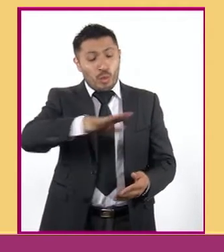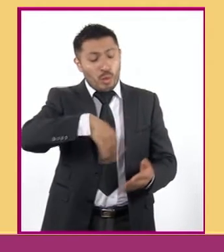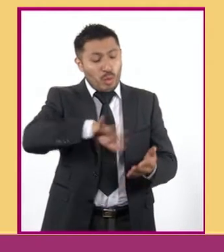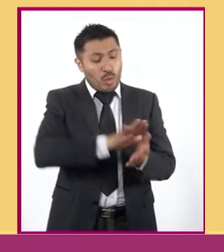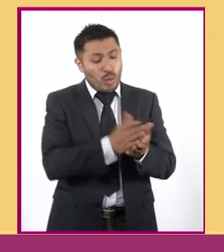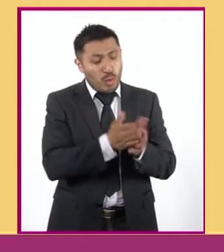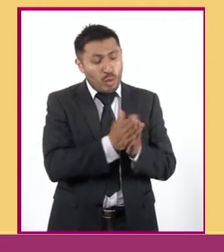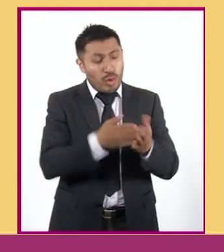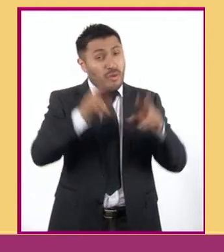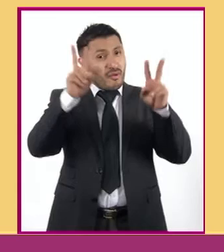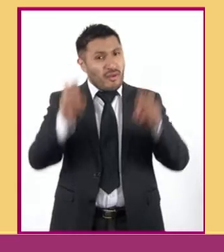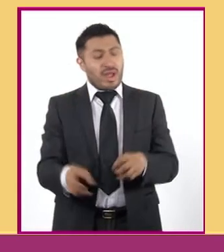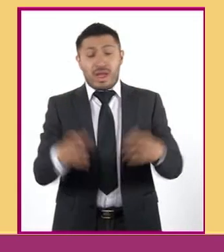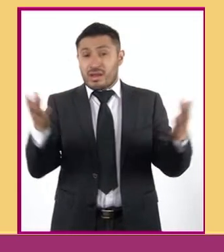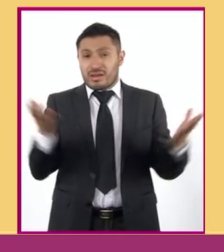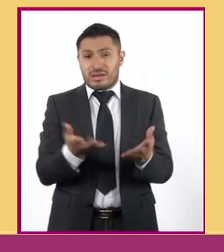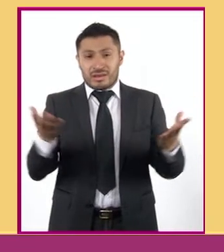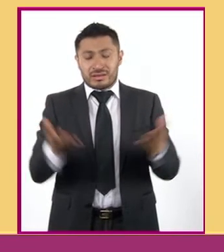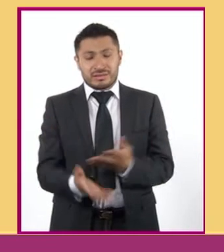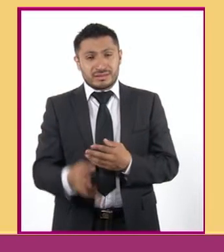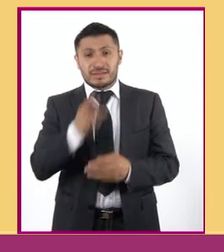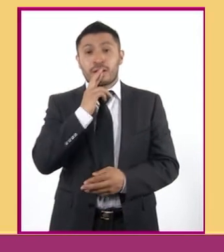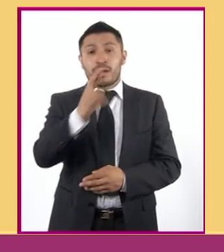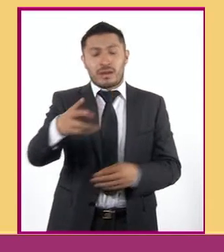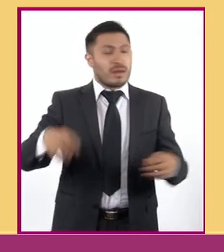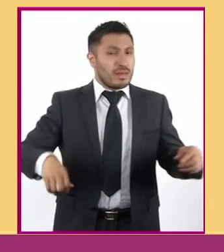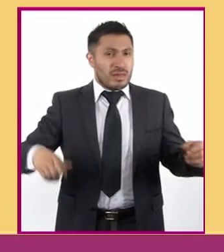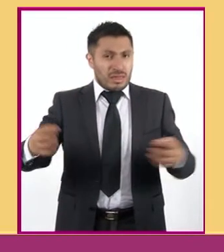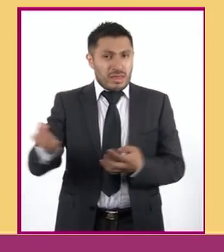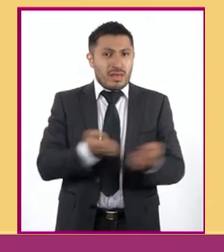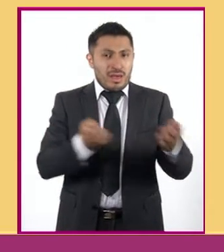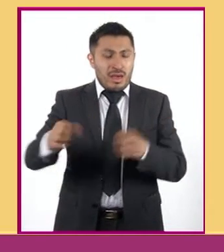libro y realizar los ejercicios que tengan que ver con este tema.